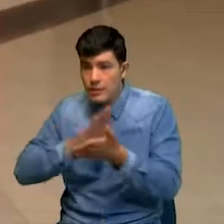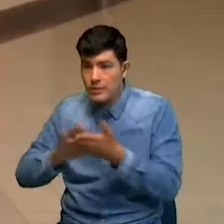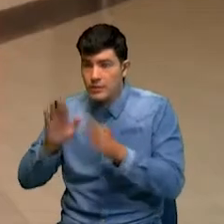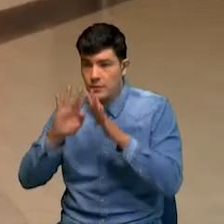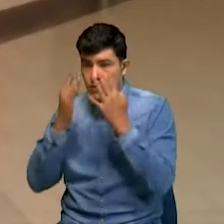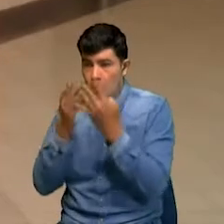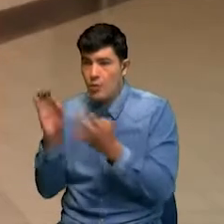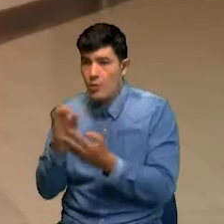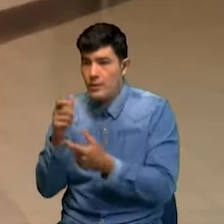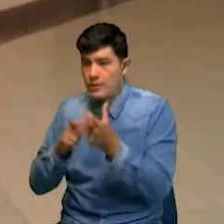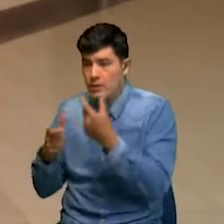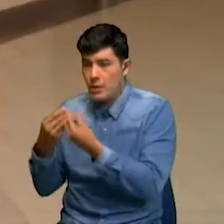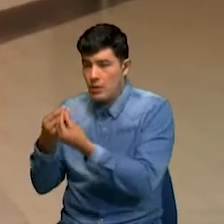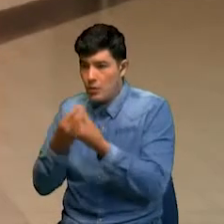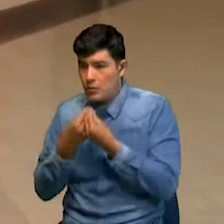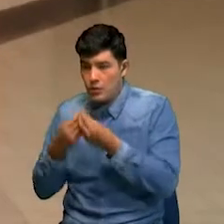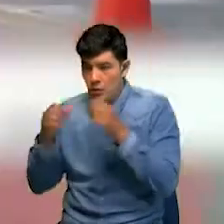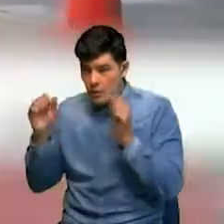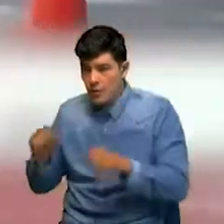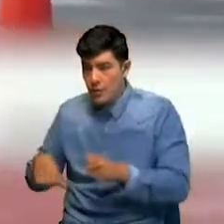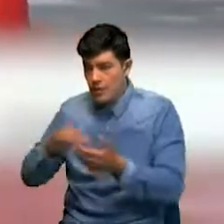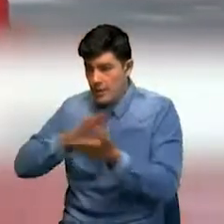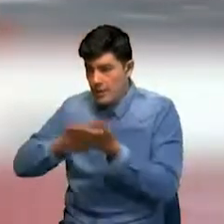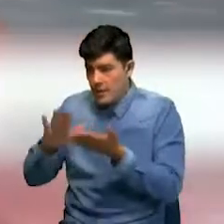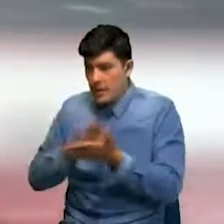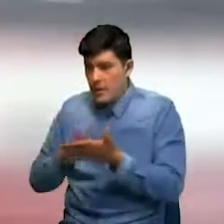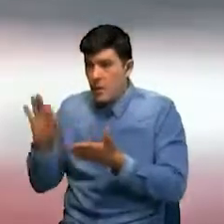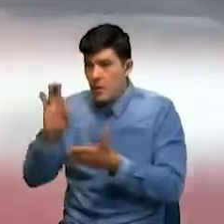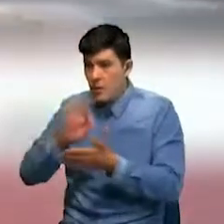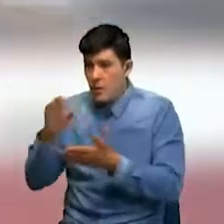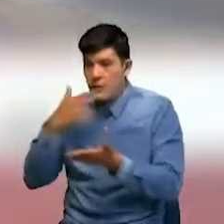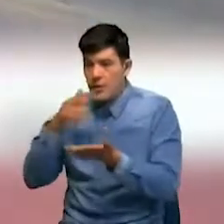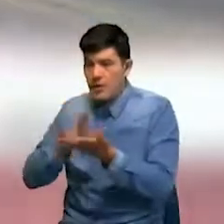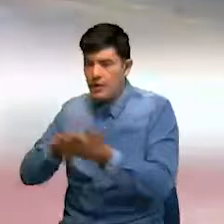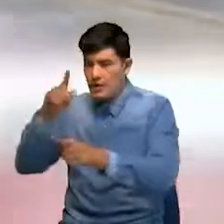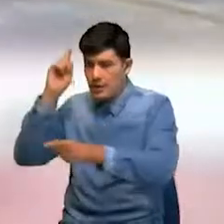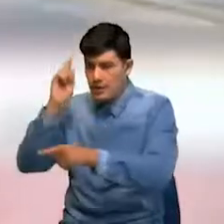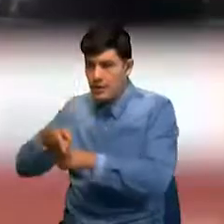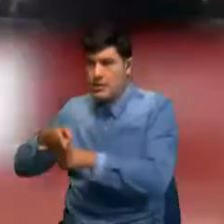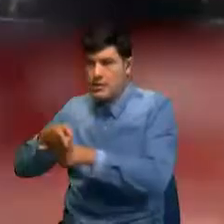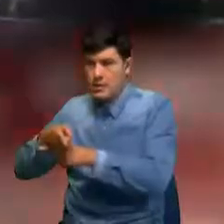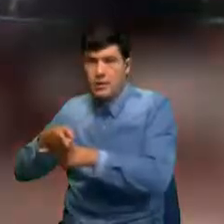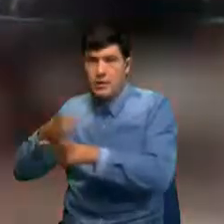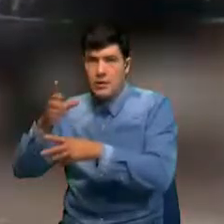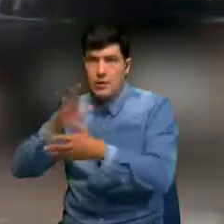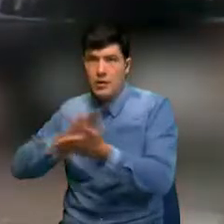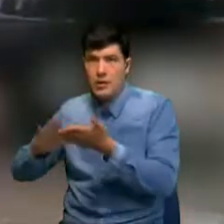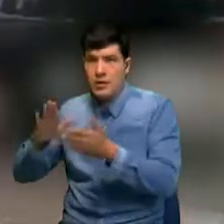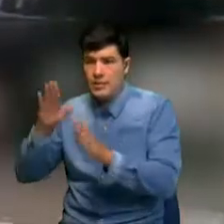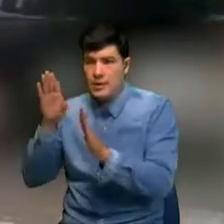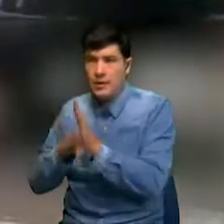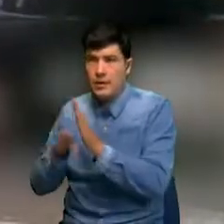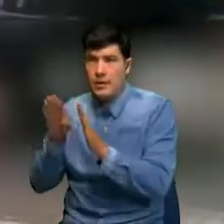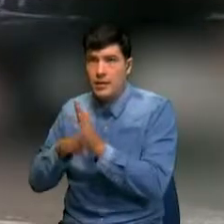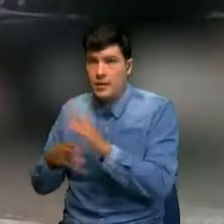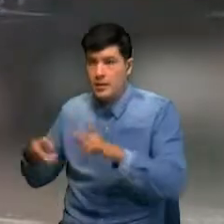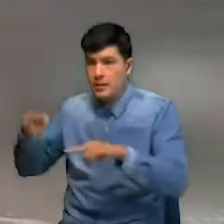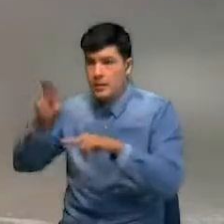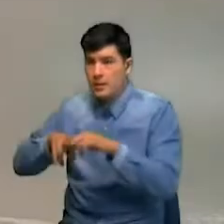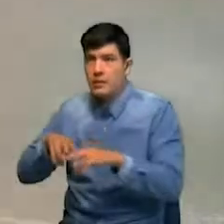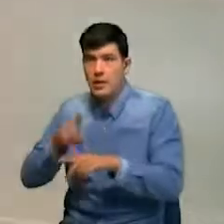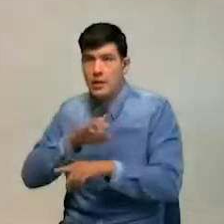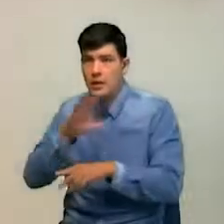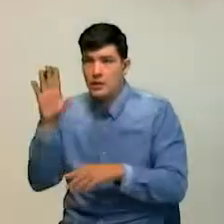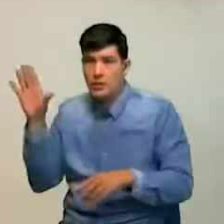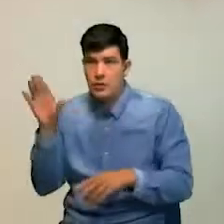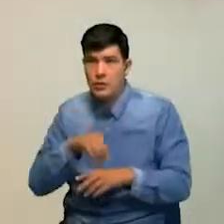y consejos pueden adoptar mediante ordenanza o acuerdo una condonación de intereses moratorios para todas las